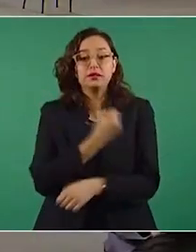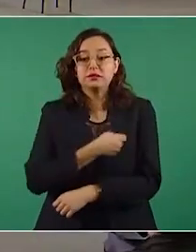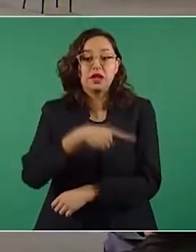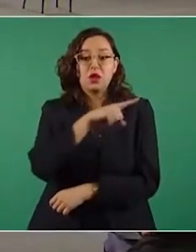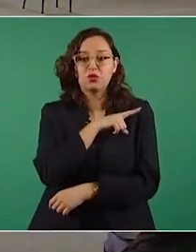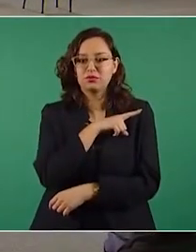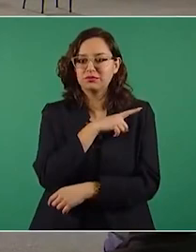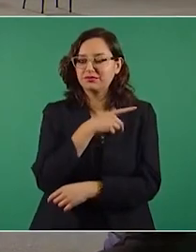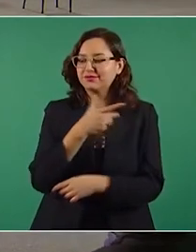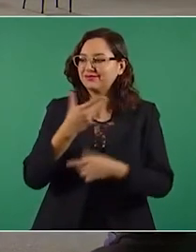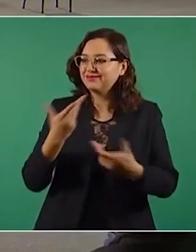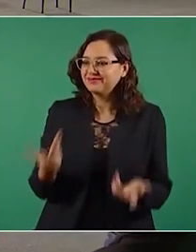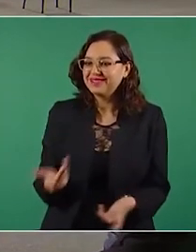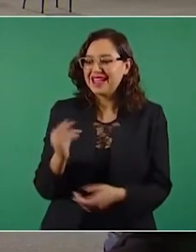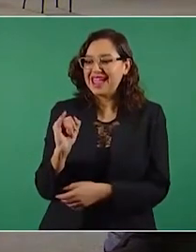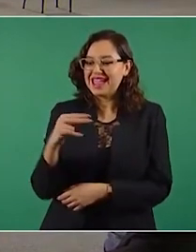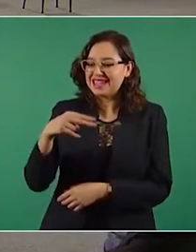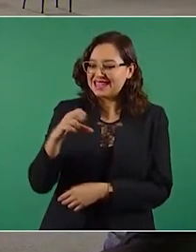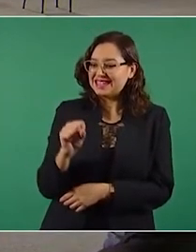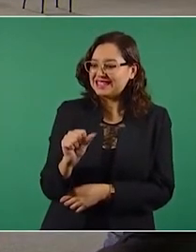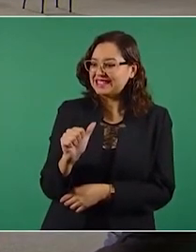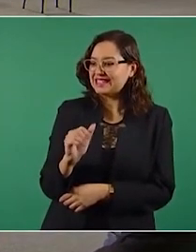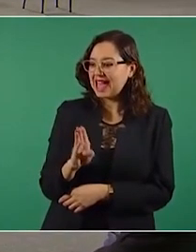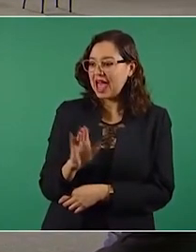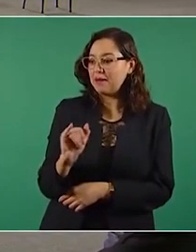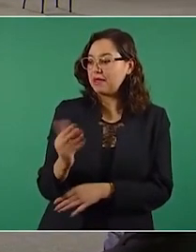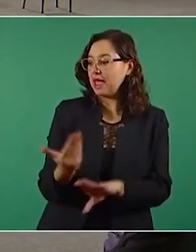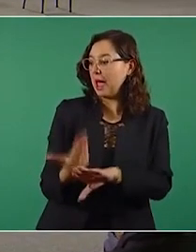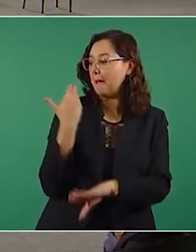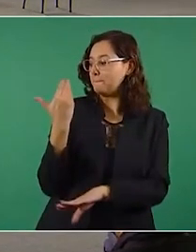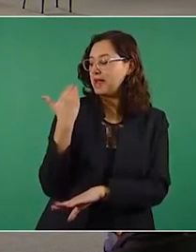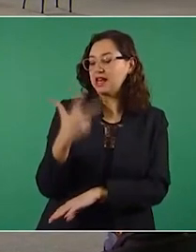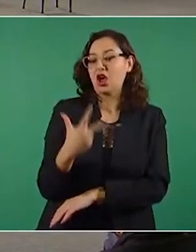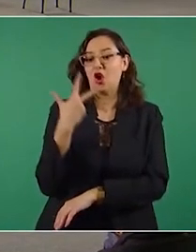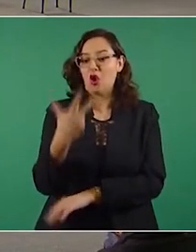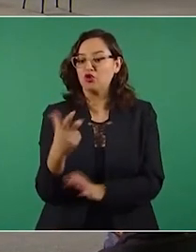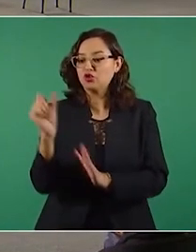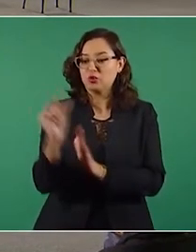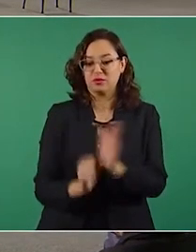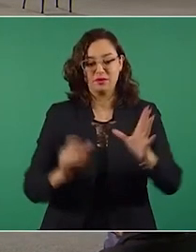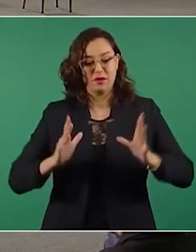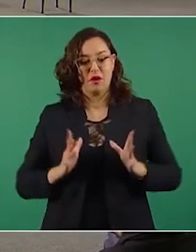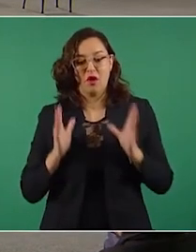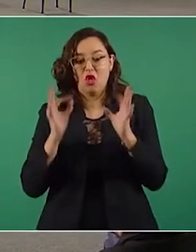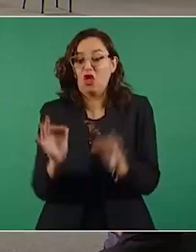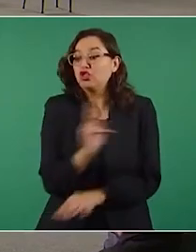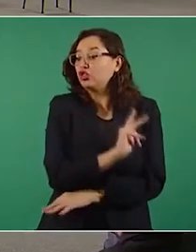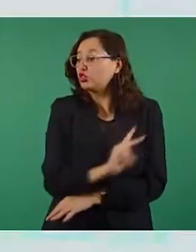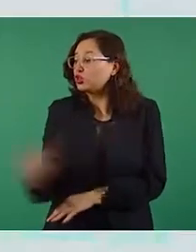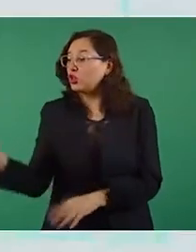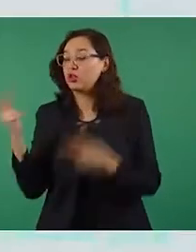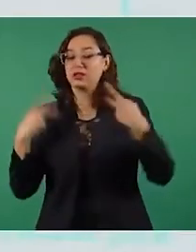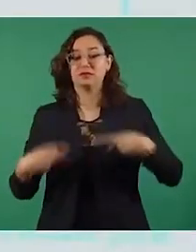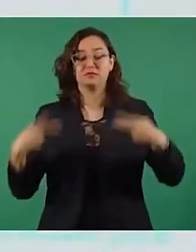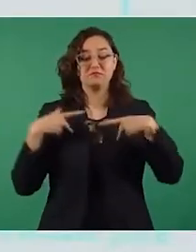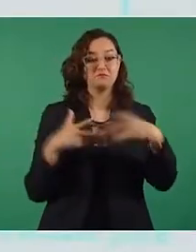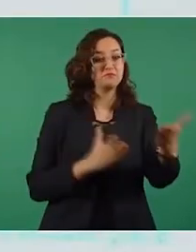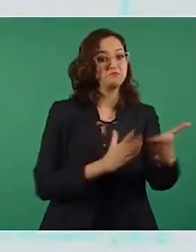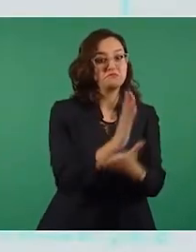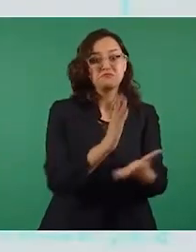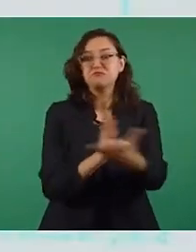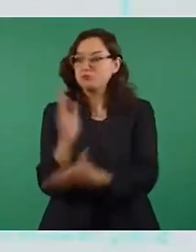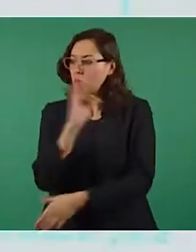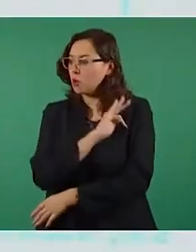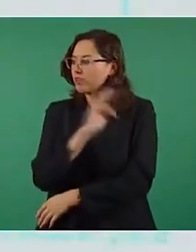INSABI es una institución creada apenas hace 8 meses para promover el acceso universal y gratuito a